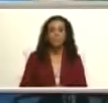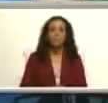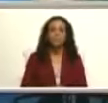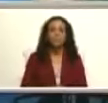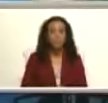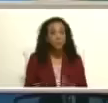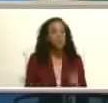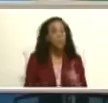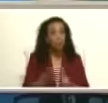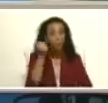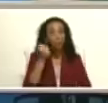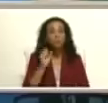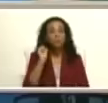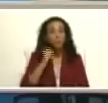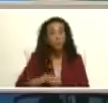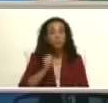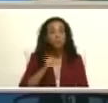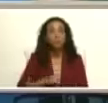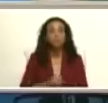Tenemos que lograrlo.